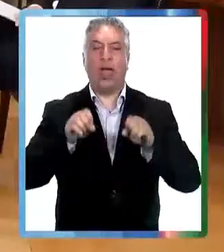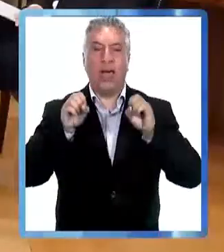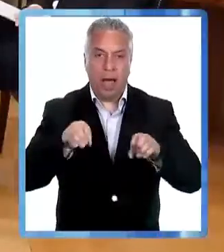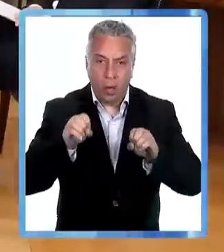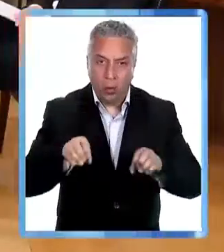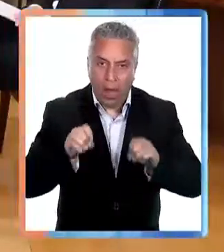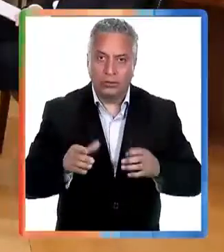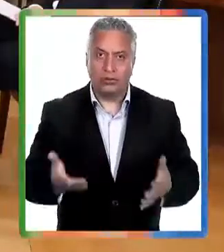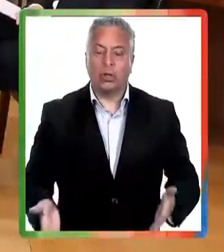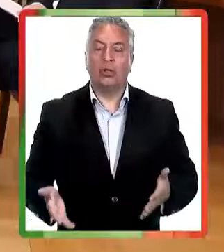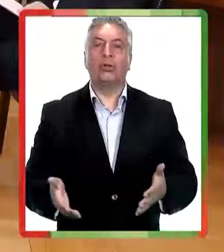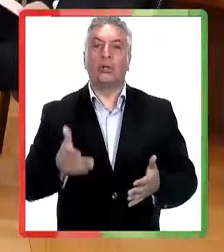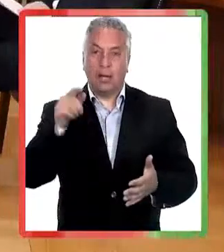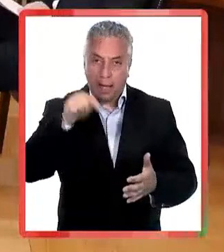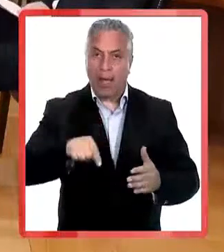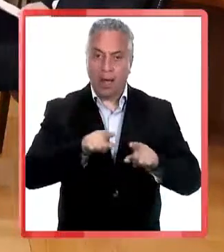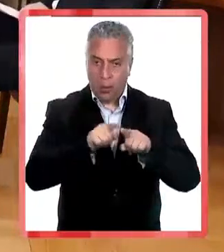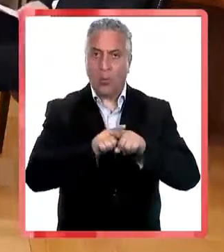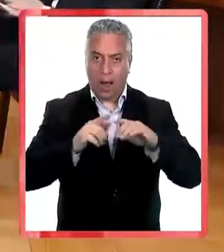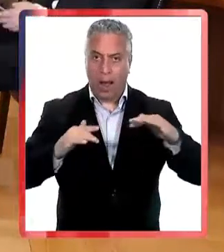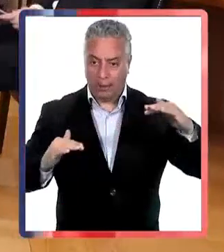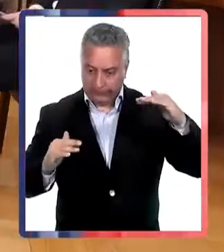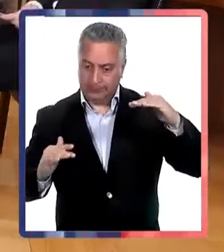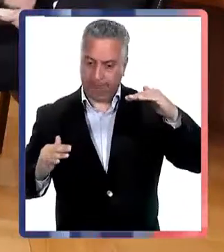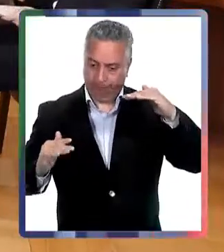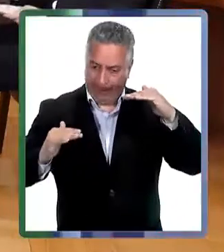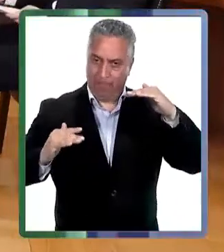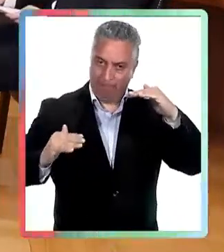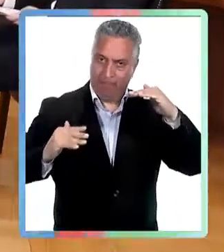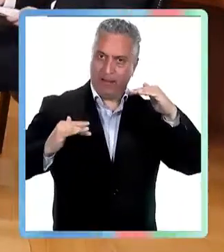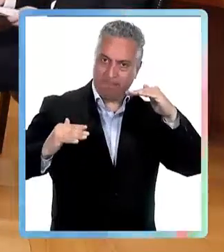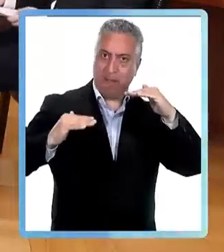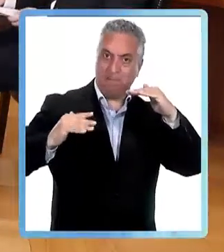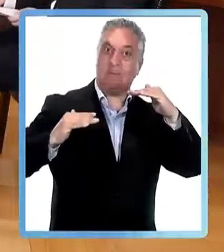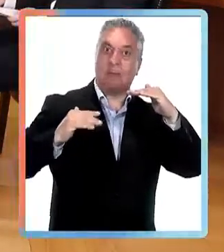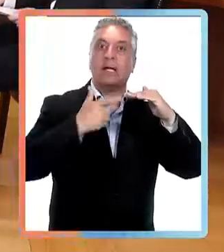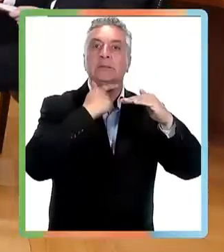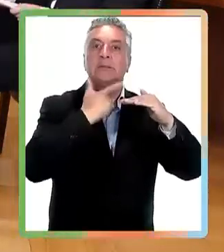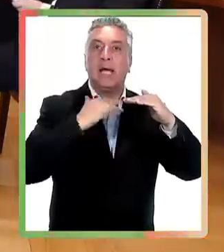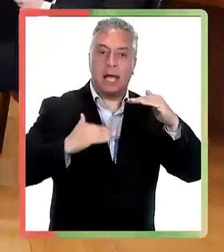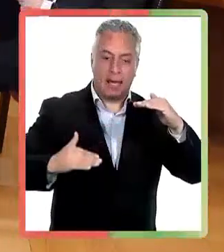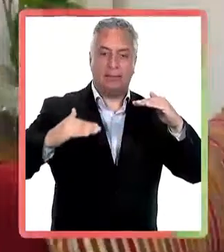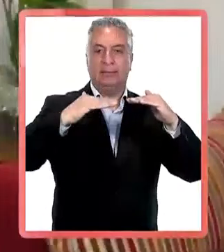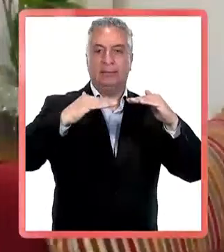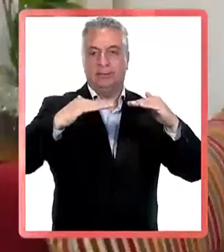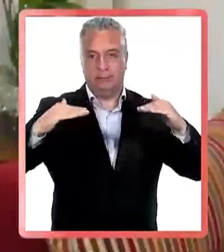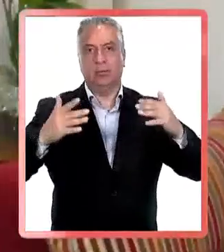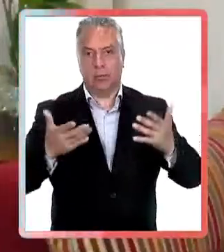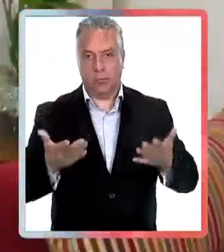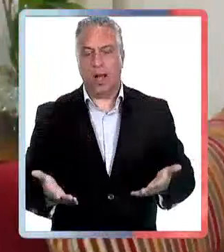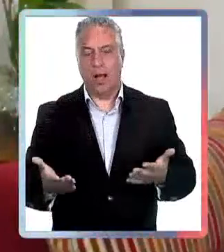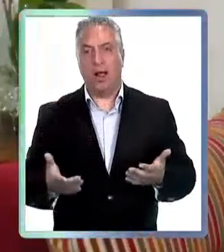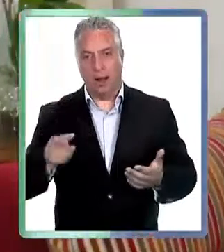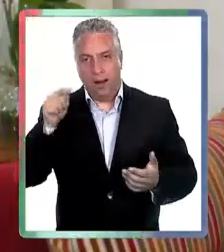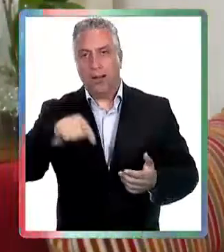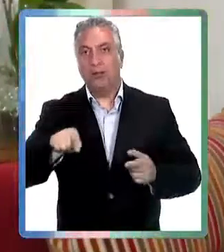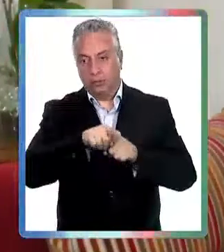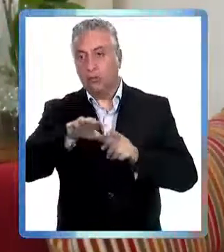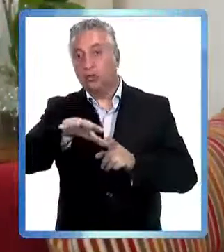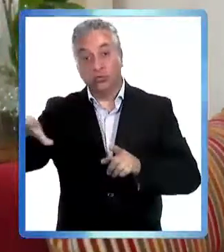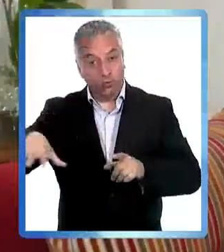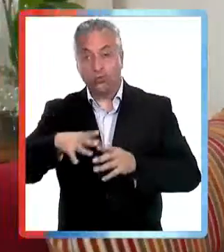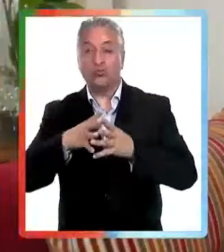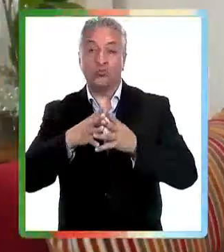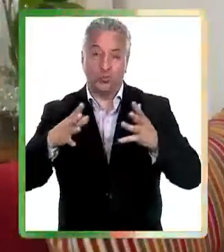educación, para ir nivelando hacia arriba esas zonas, porque además estamos hablando de zonas con